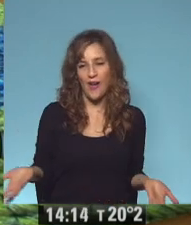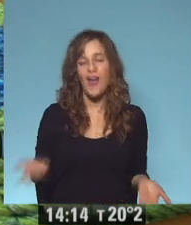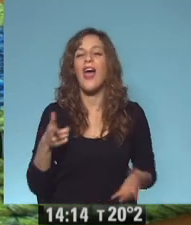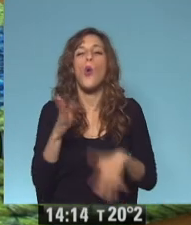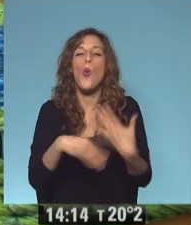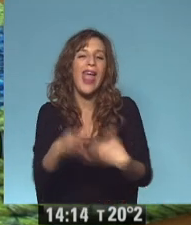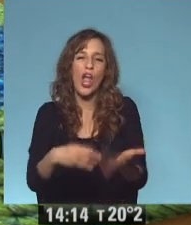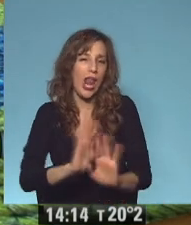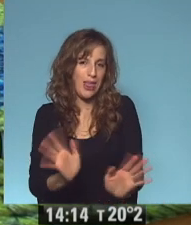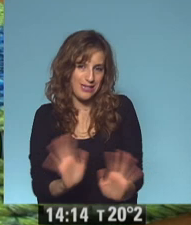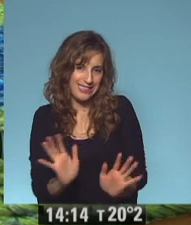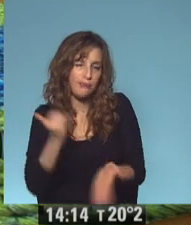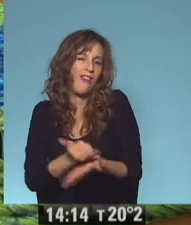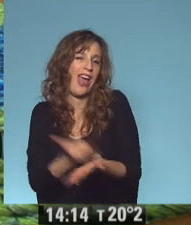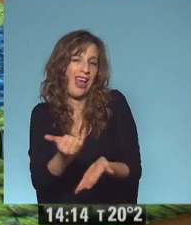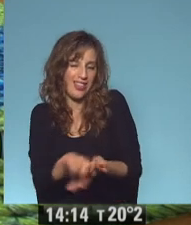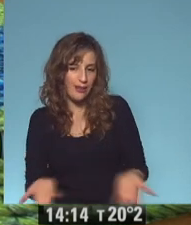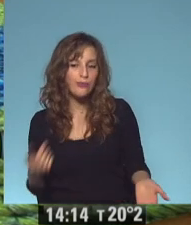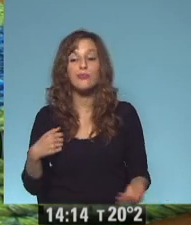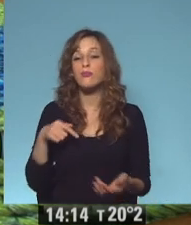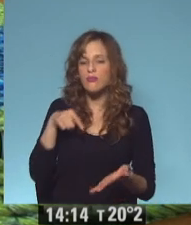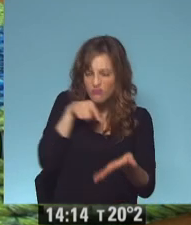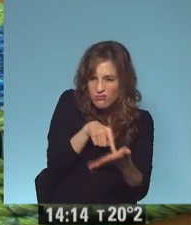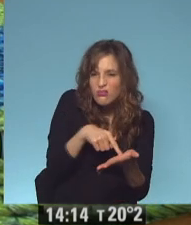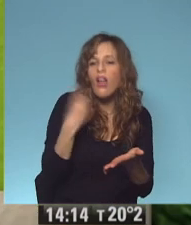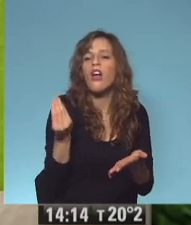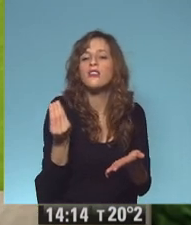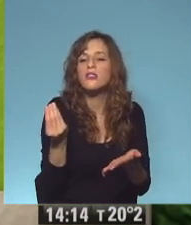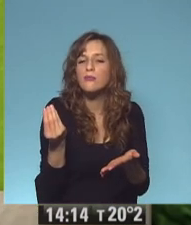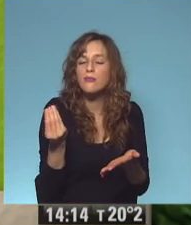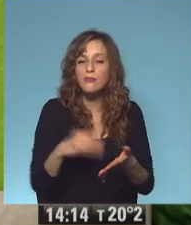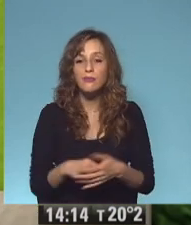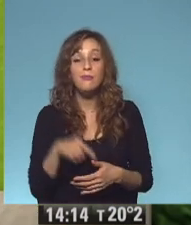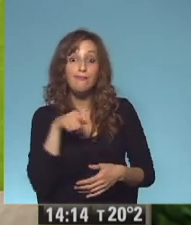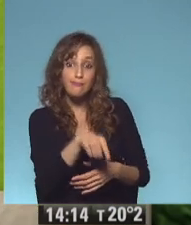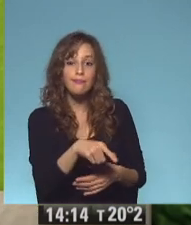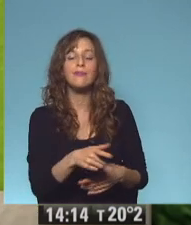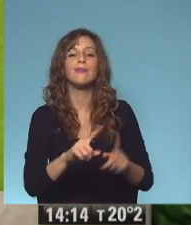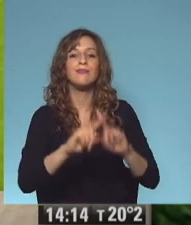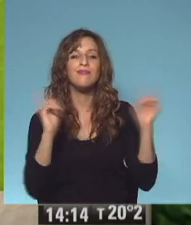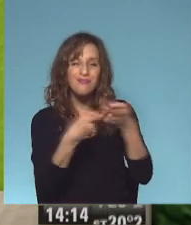un juego. ¿Y esto qué es? A ver... Es la heladería.